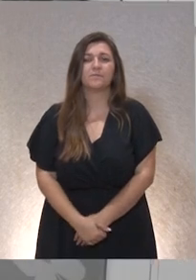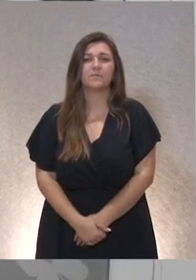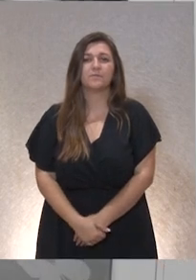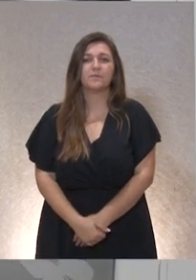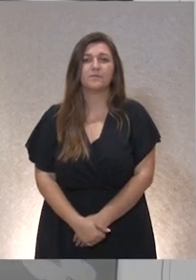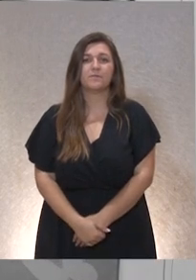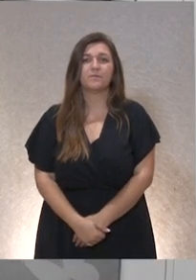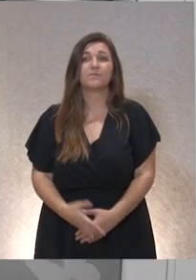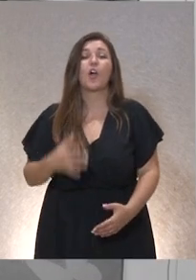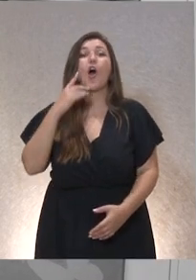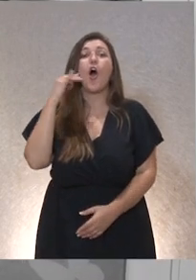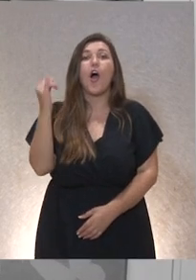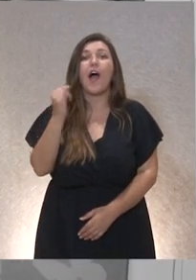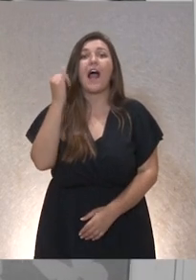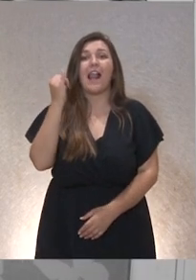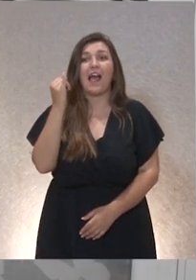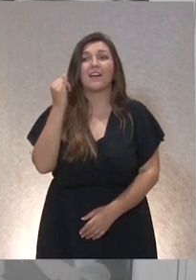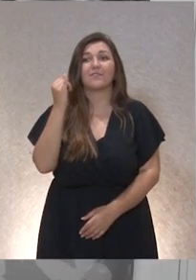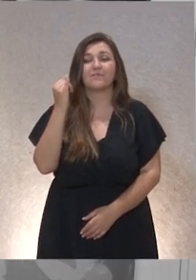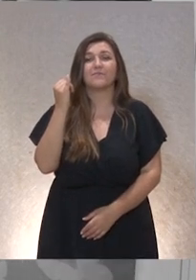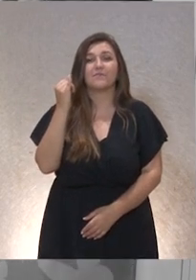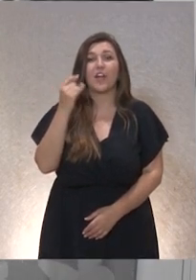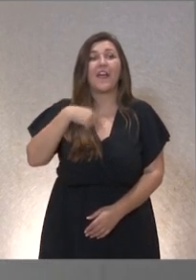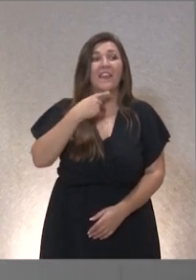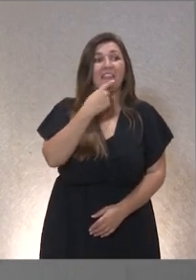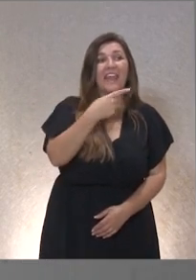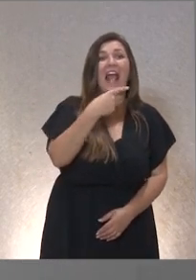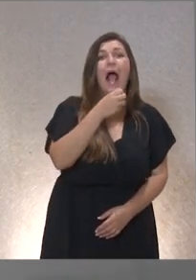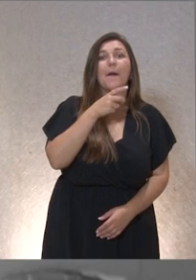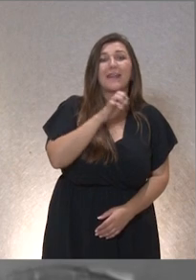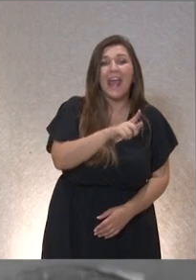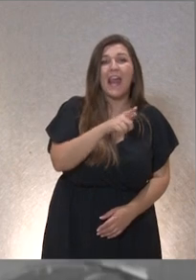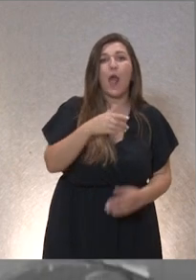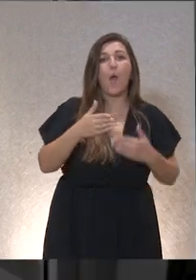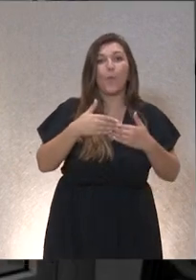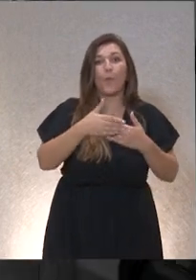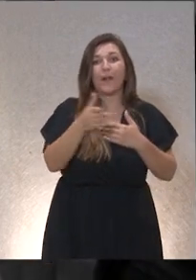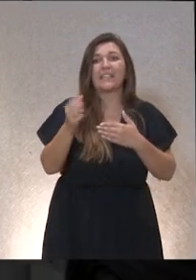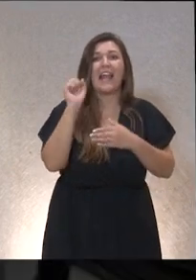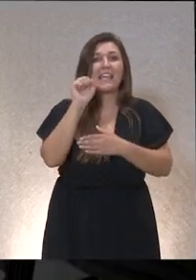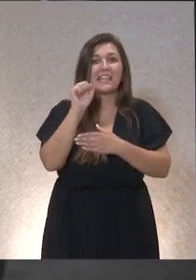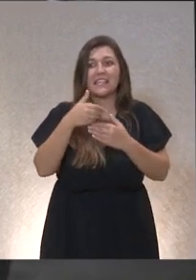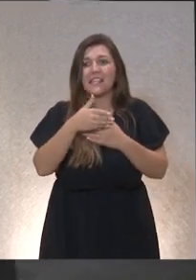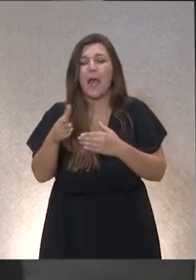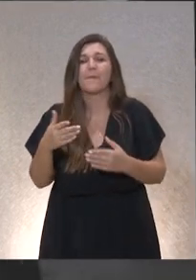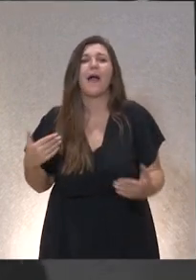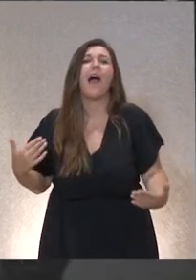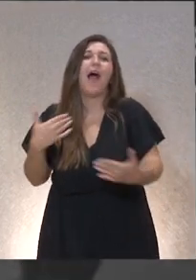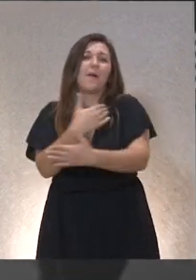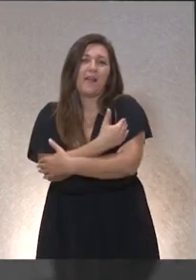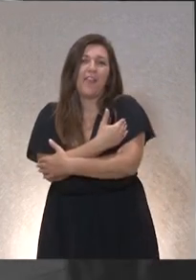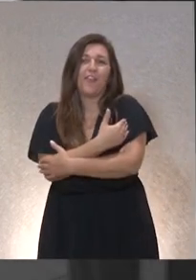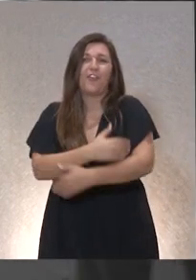vulnerables Ojalá pudiésemos decir a Gabriel que dentro de poco podrá abrir la puerta Cuando alguien llama y saludar con un abrazo